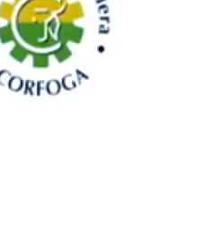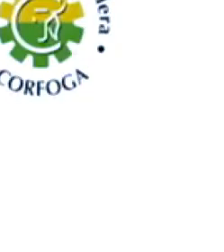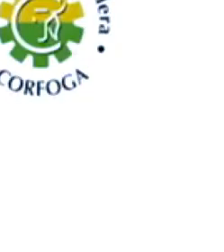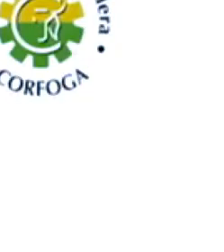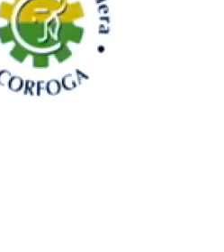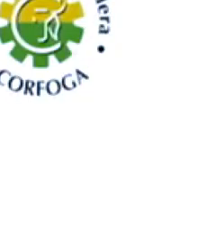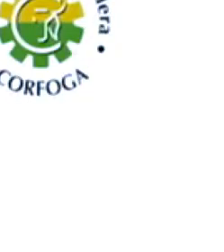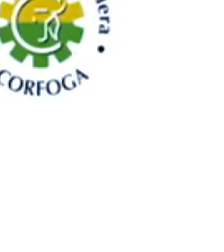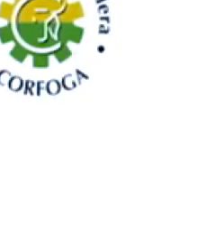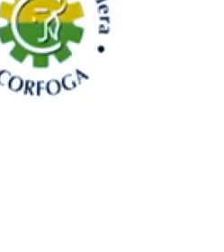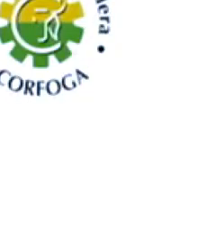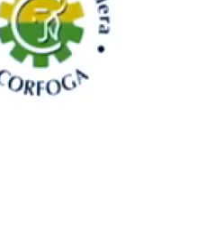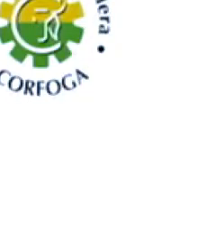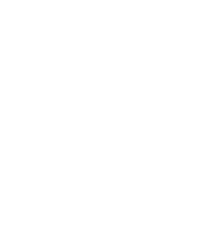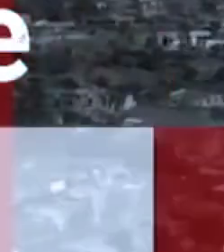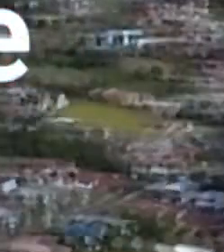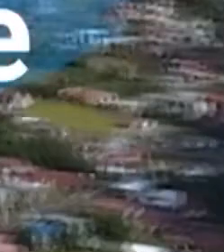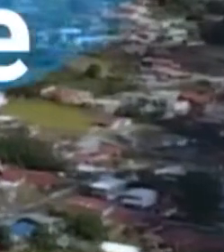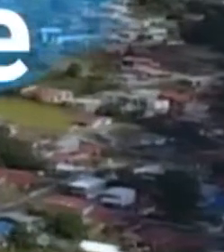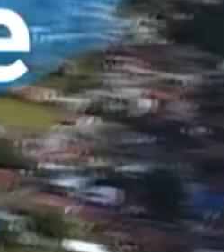Te invita.